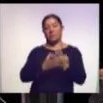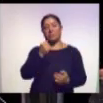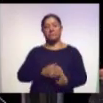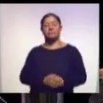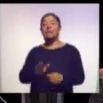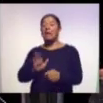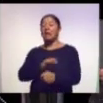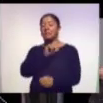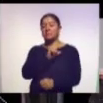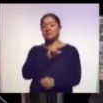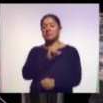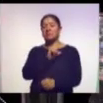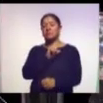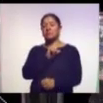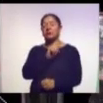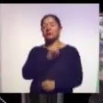encabeza el gobernador Marco Mena,